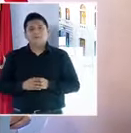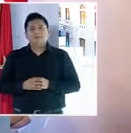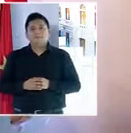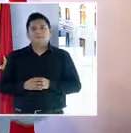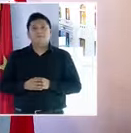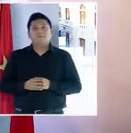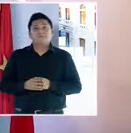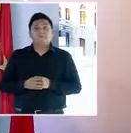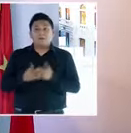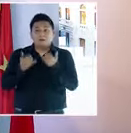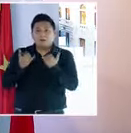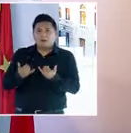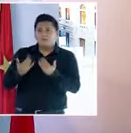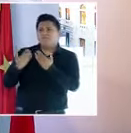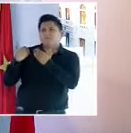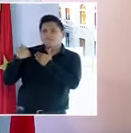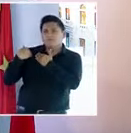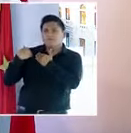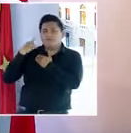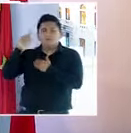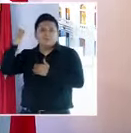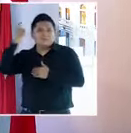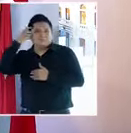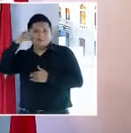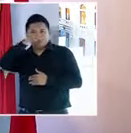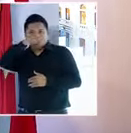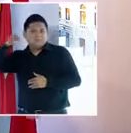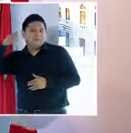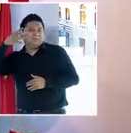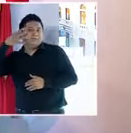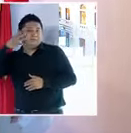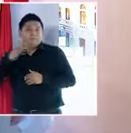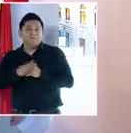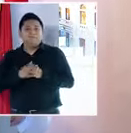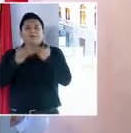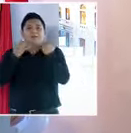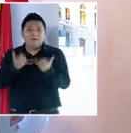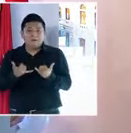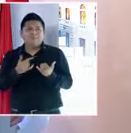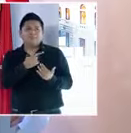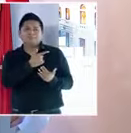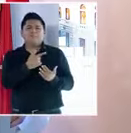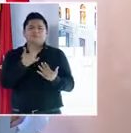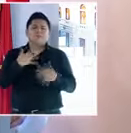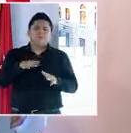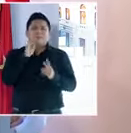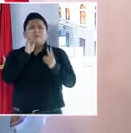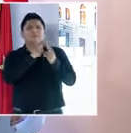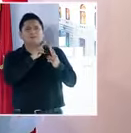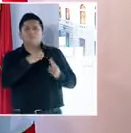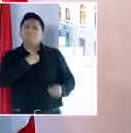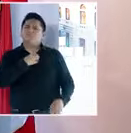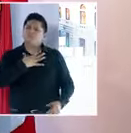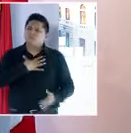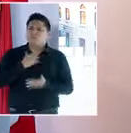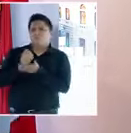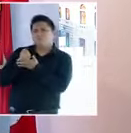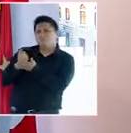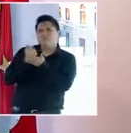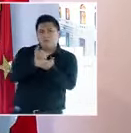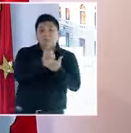de la Gobernación de Norte de Santander y del Gobierno de las Oportunidades. Quiero saludar